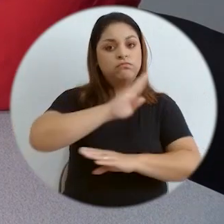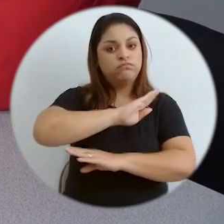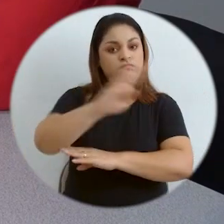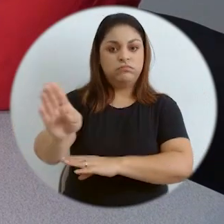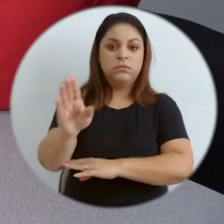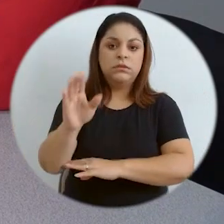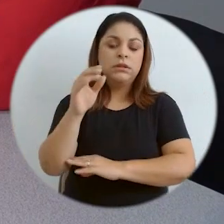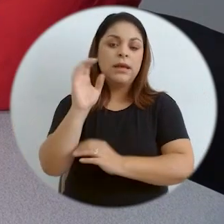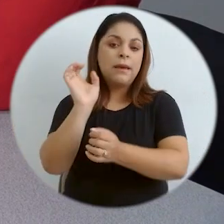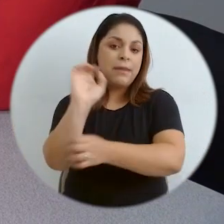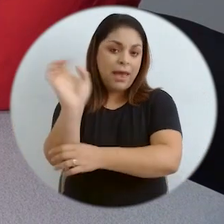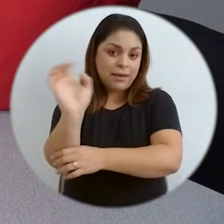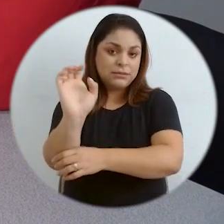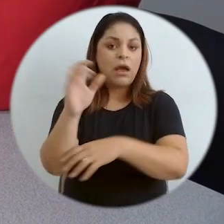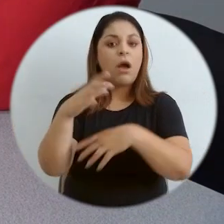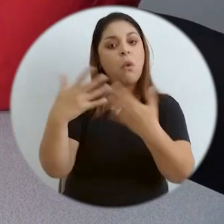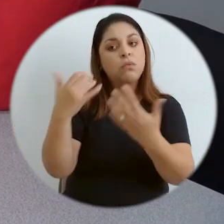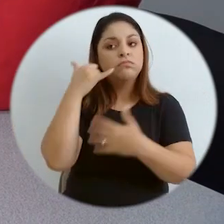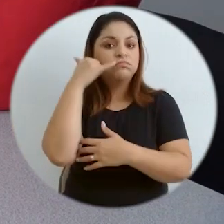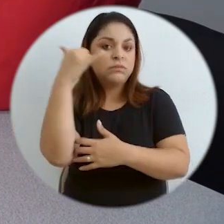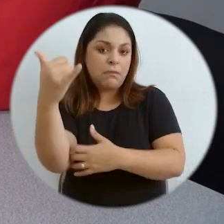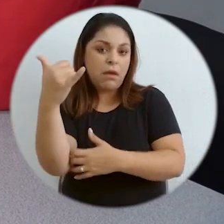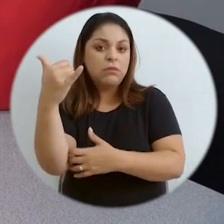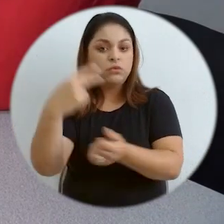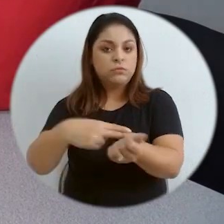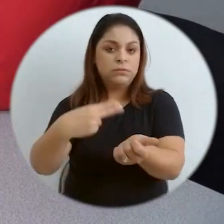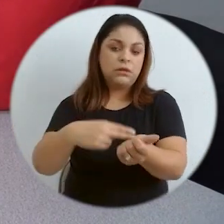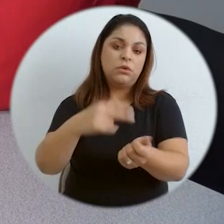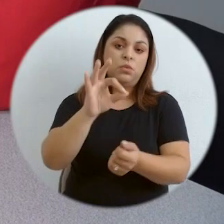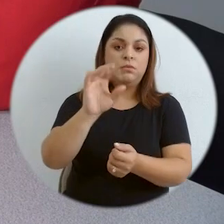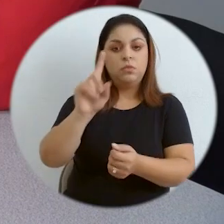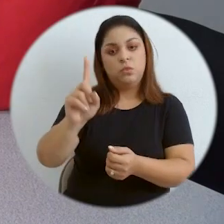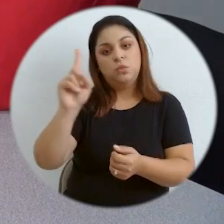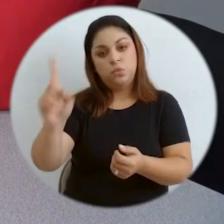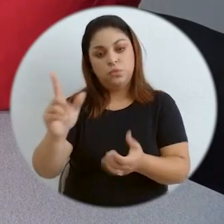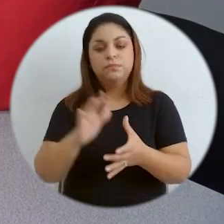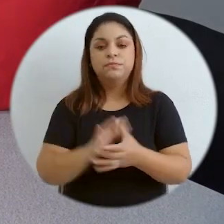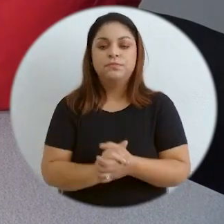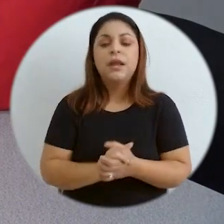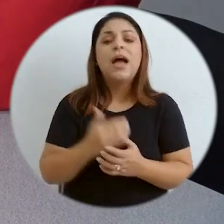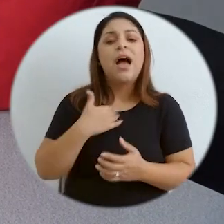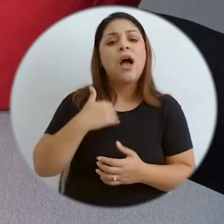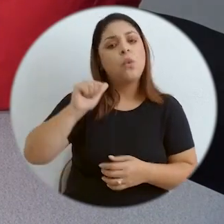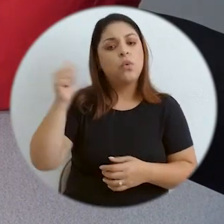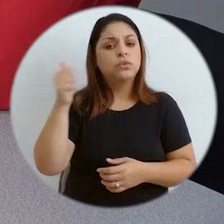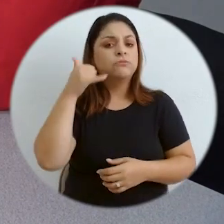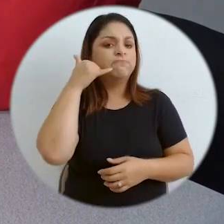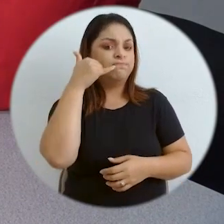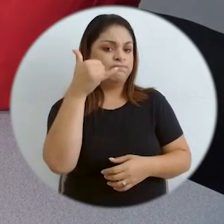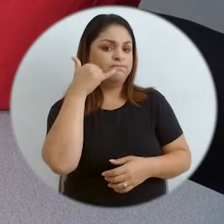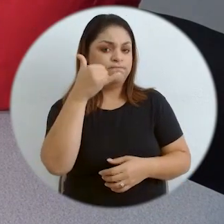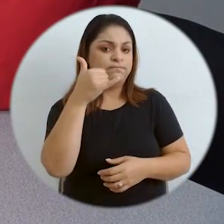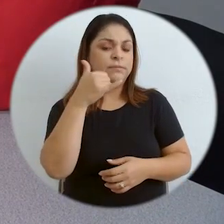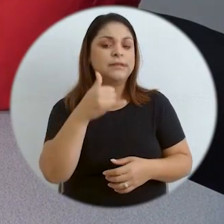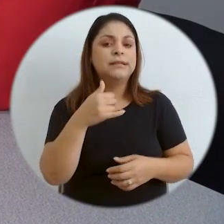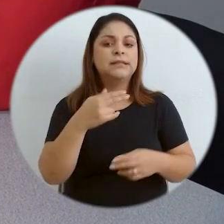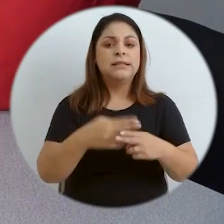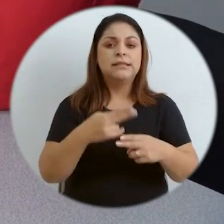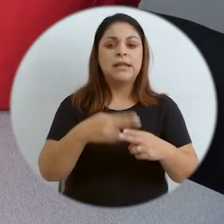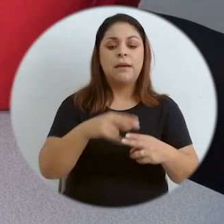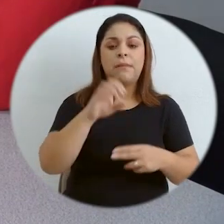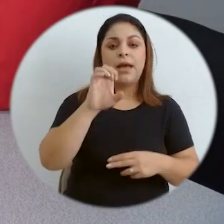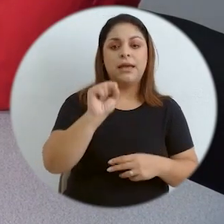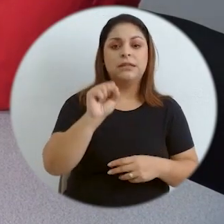a emergencias o llamar al 911. Luego hay otras líneas, ¿verdad?, que están ahí disponibles. Por ejemplo, la línea Aquí Estoy, esa es